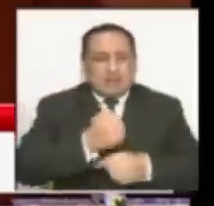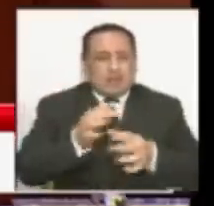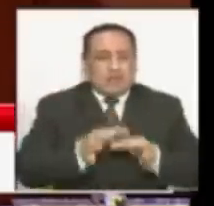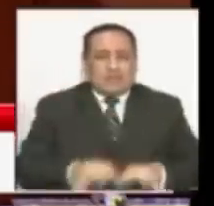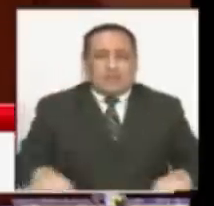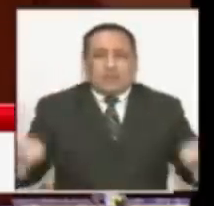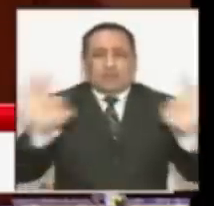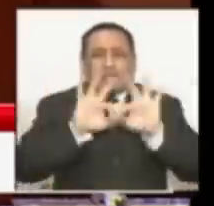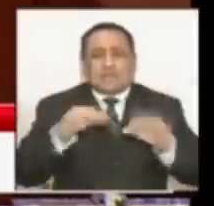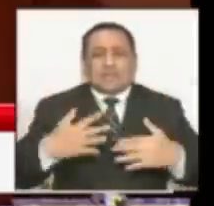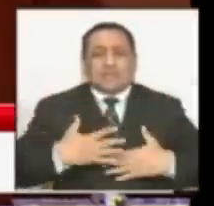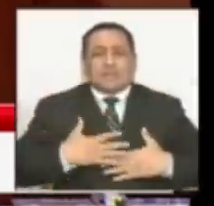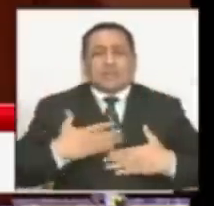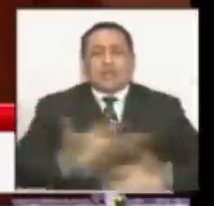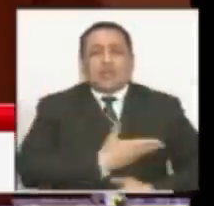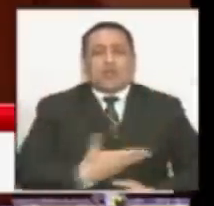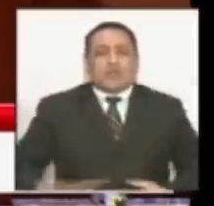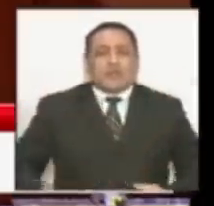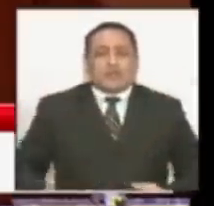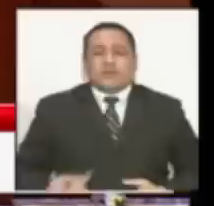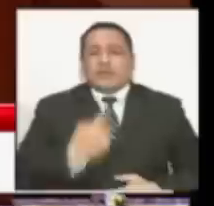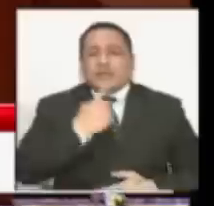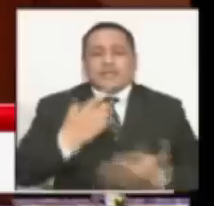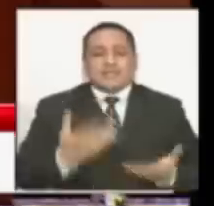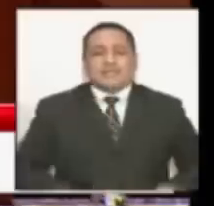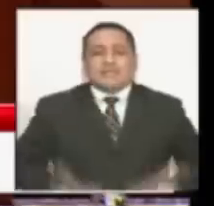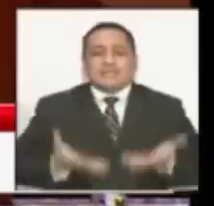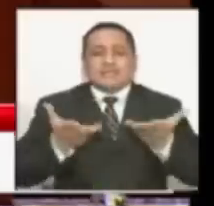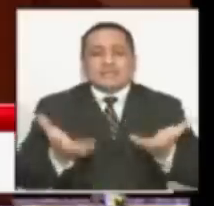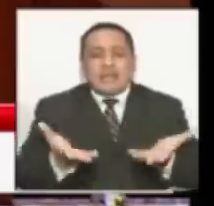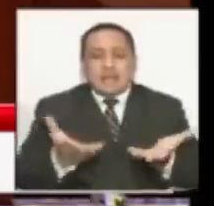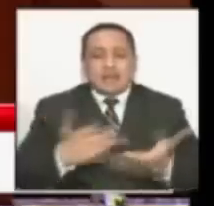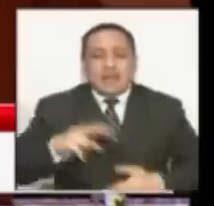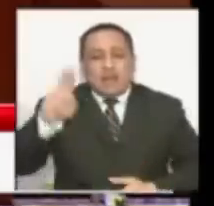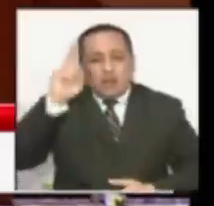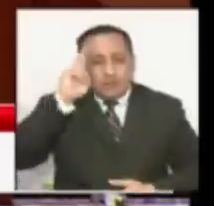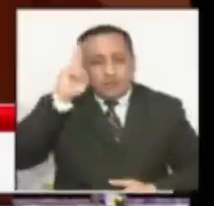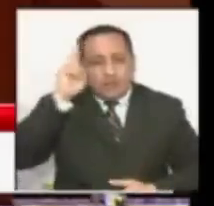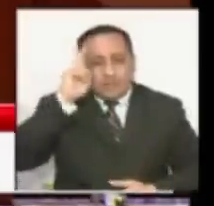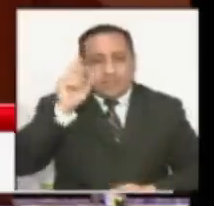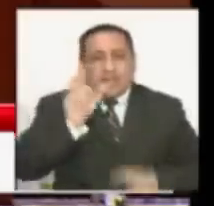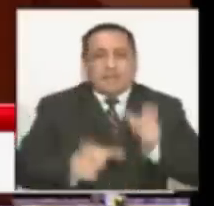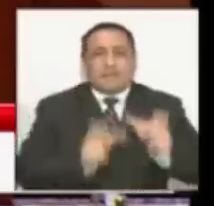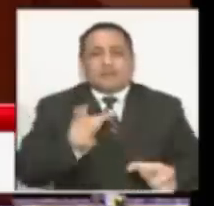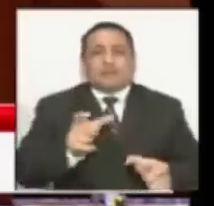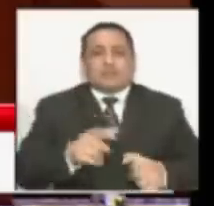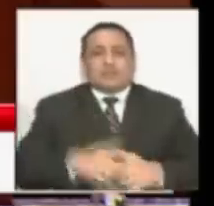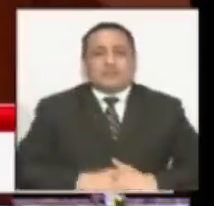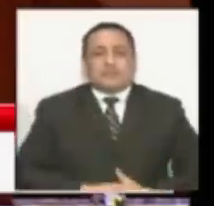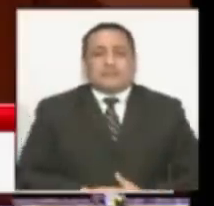central de nuestro gobierno es devolverle la confianza a la ciudadanía.